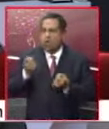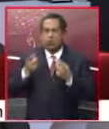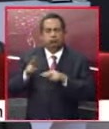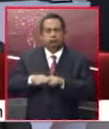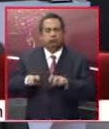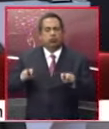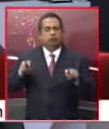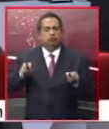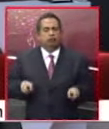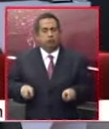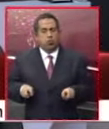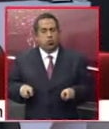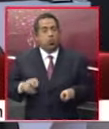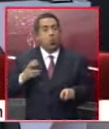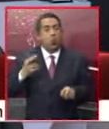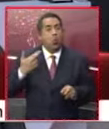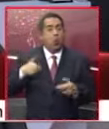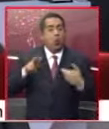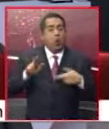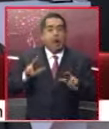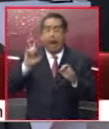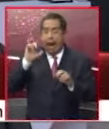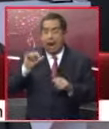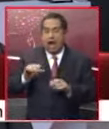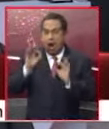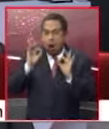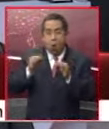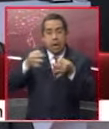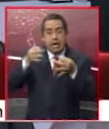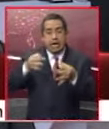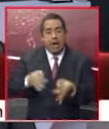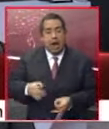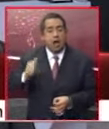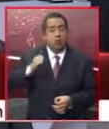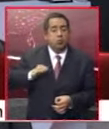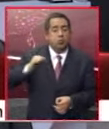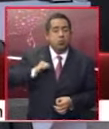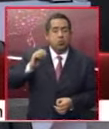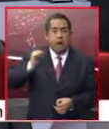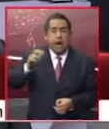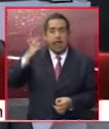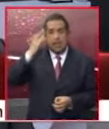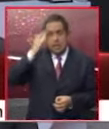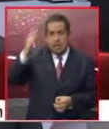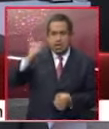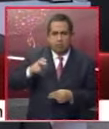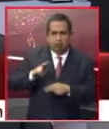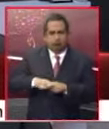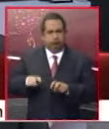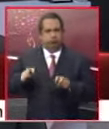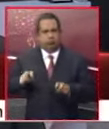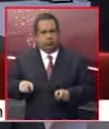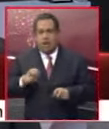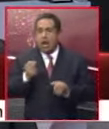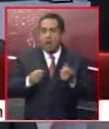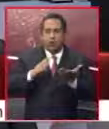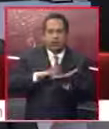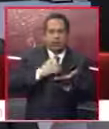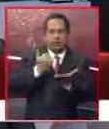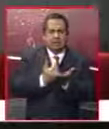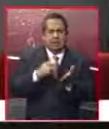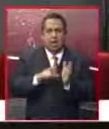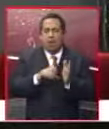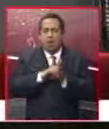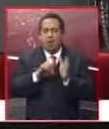representan, que son piezas originales de aquel entonces, así como algunas credenciales como la de